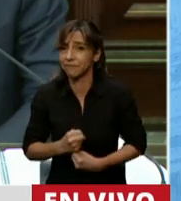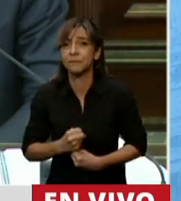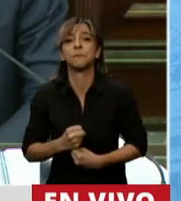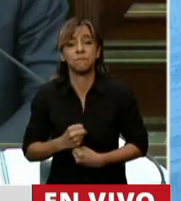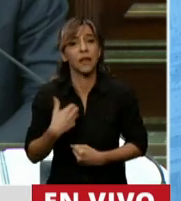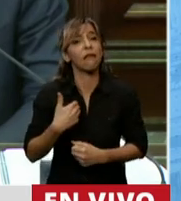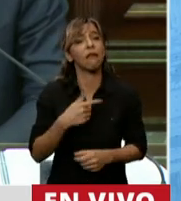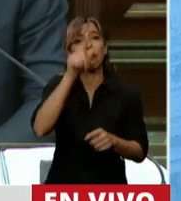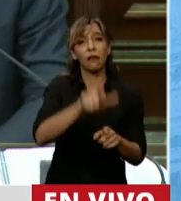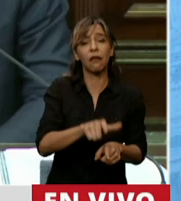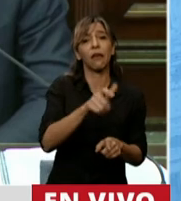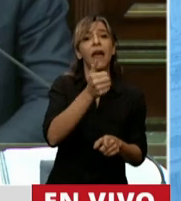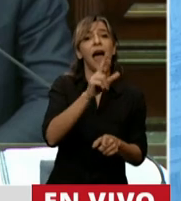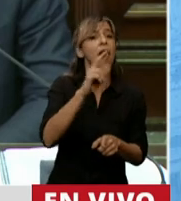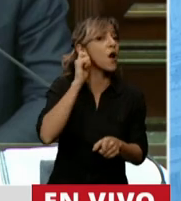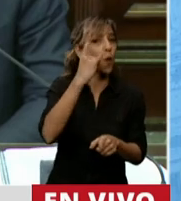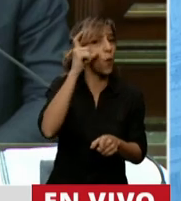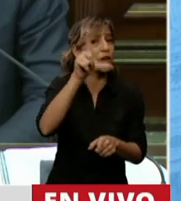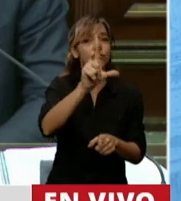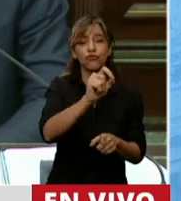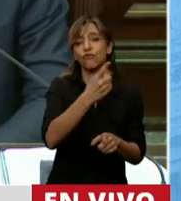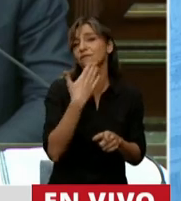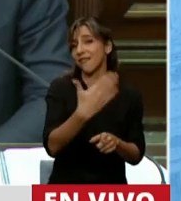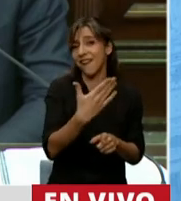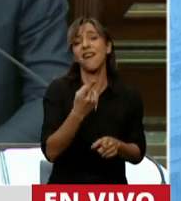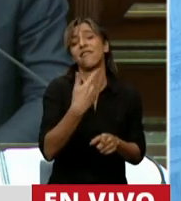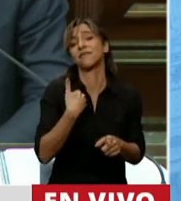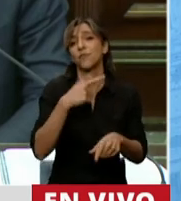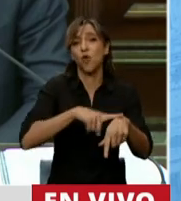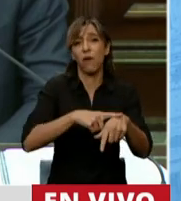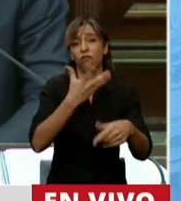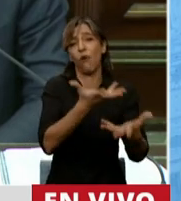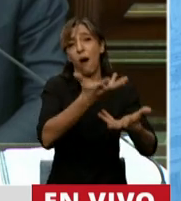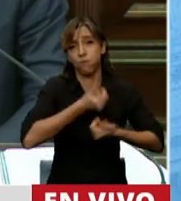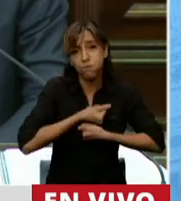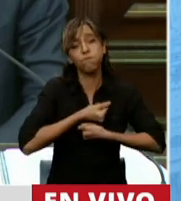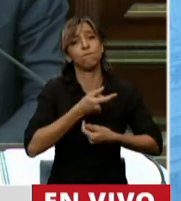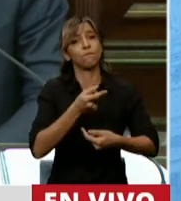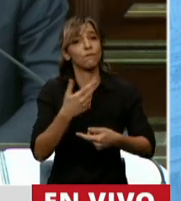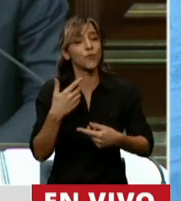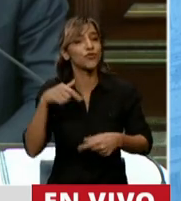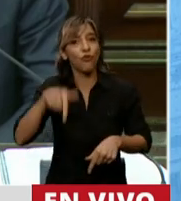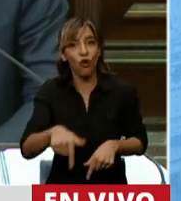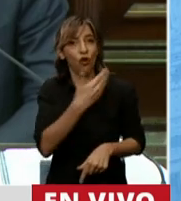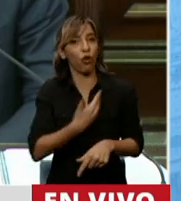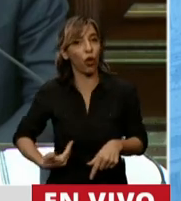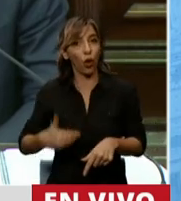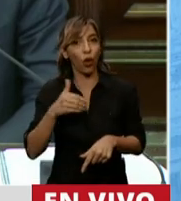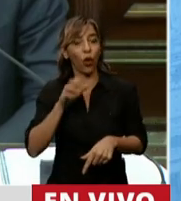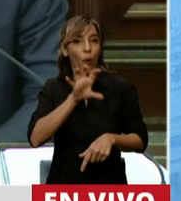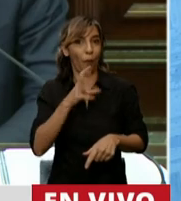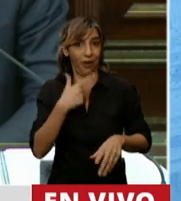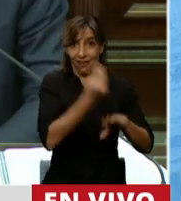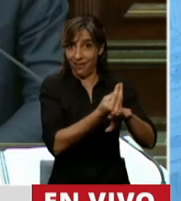Jorge Argüello para poder ser escuchados. Hoy el gobernador, el pueblo fueguino,